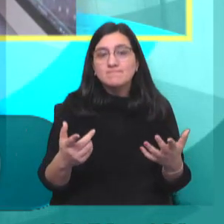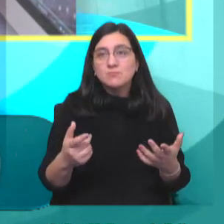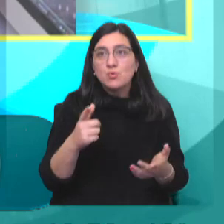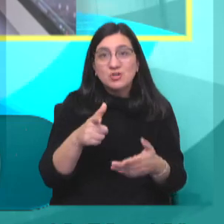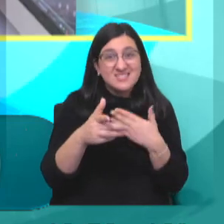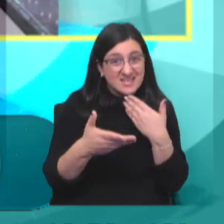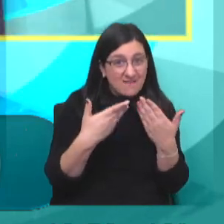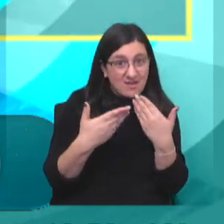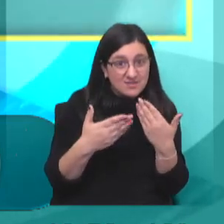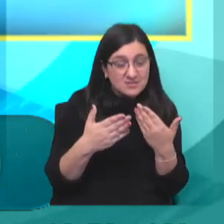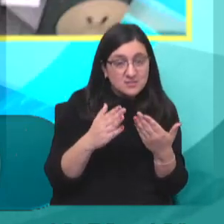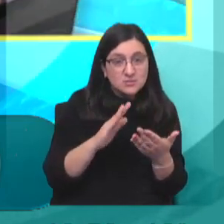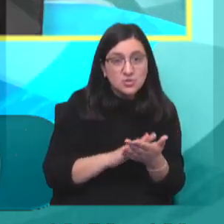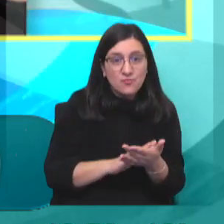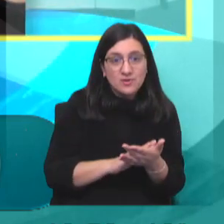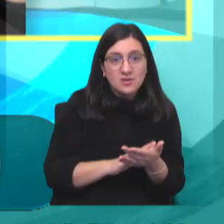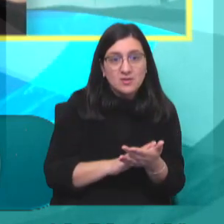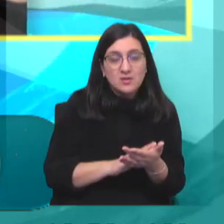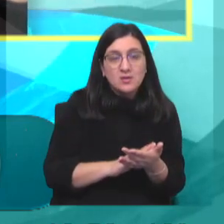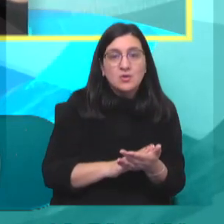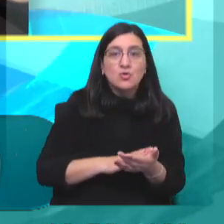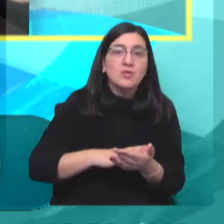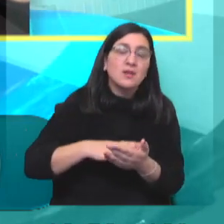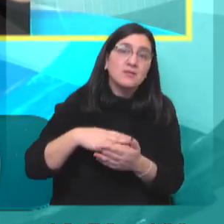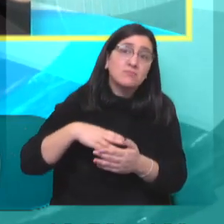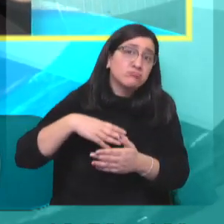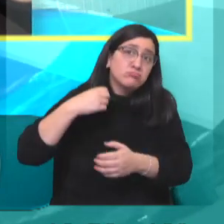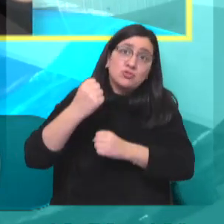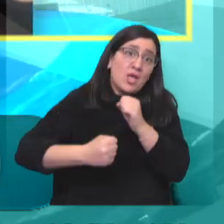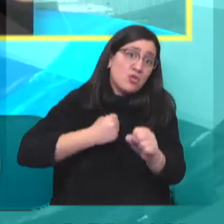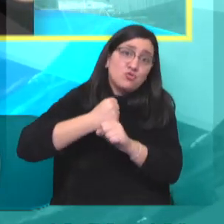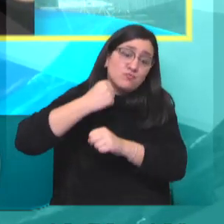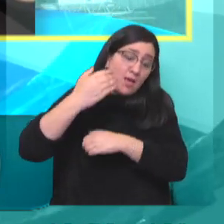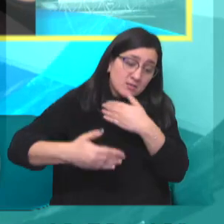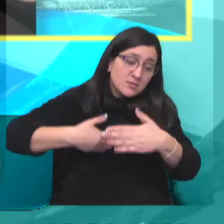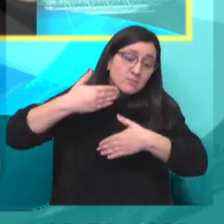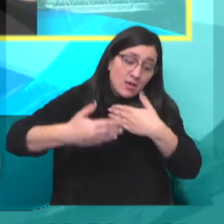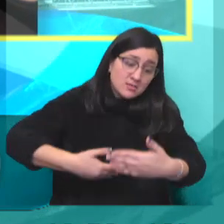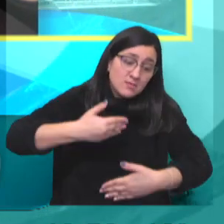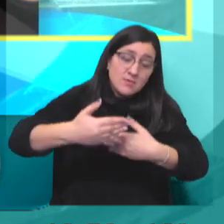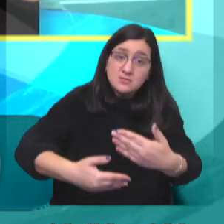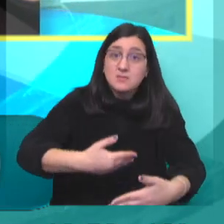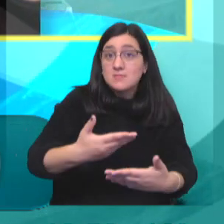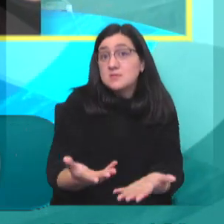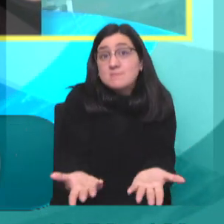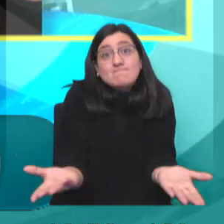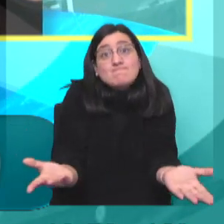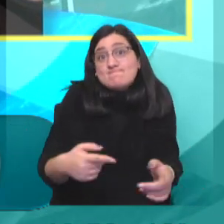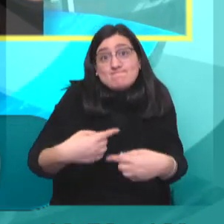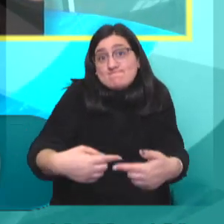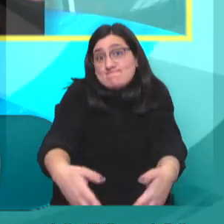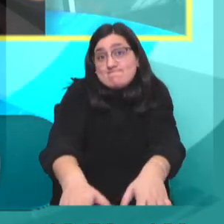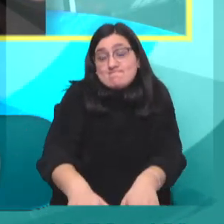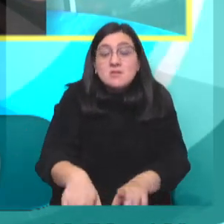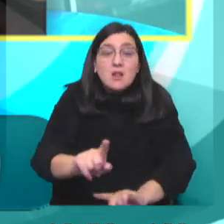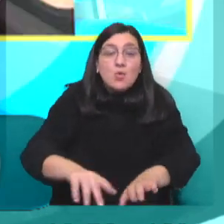hacías referencia a lo del paso del tiempo, que es algo que es inminente, pero también de algo que también en un